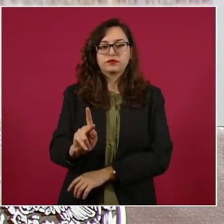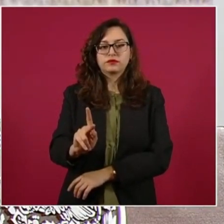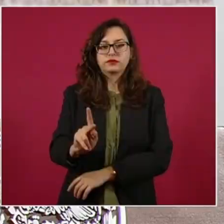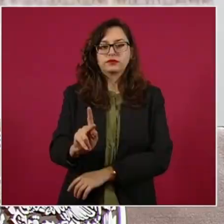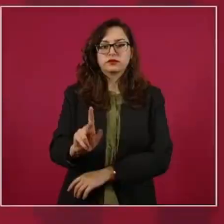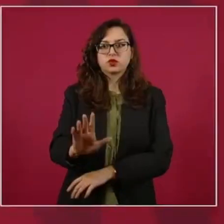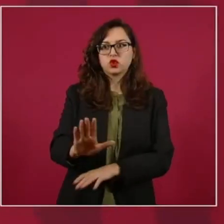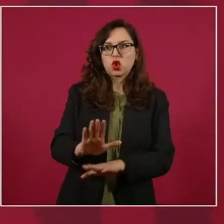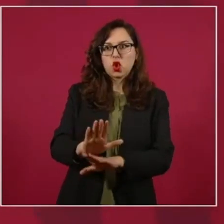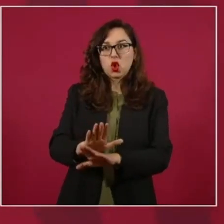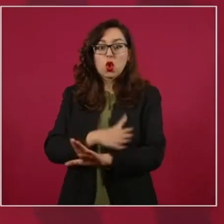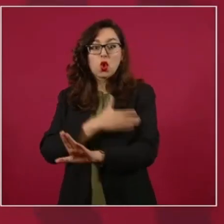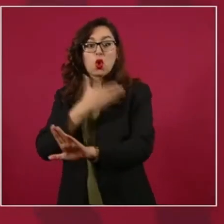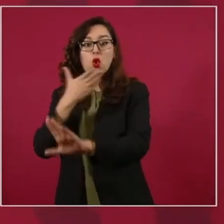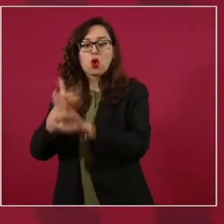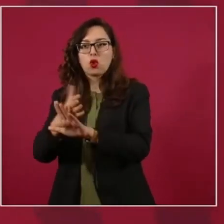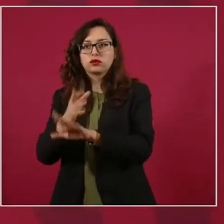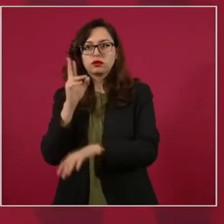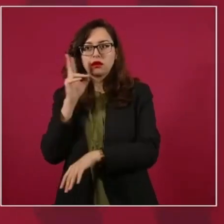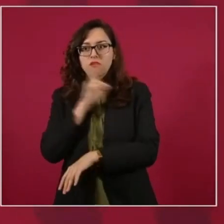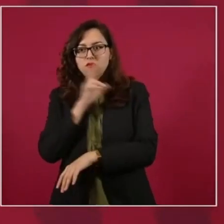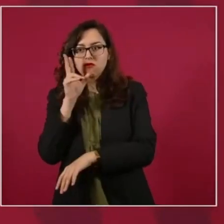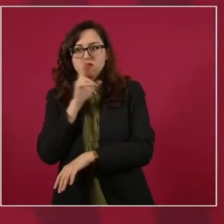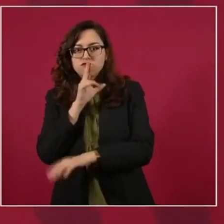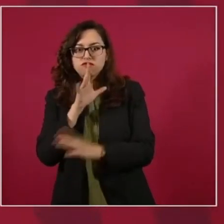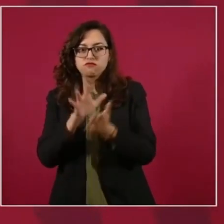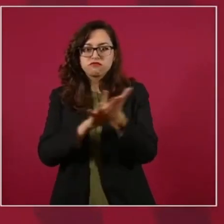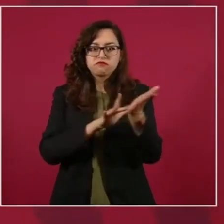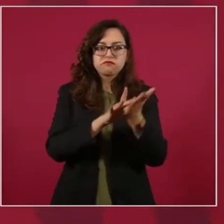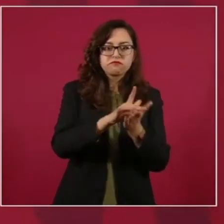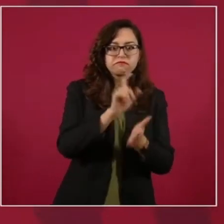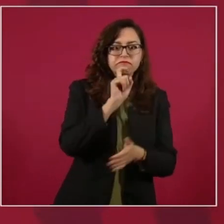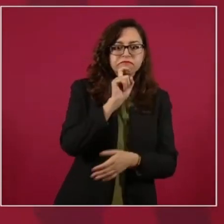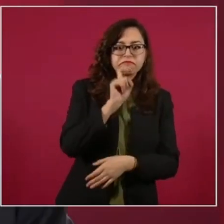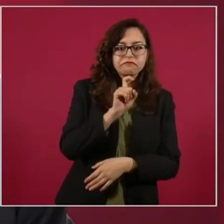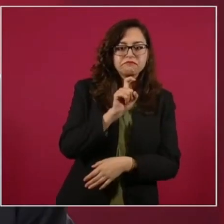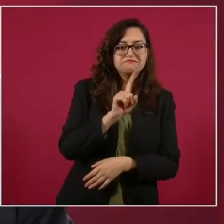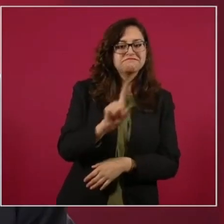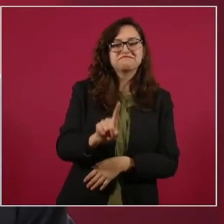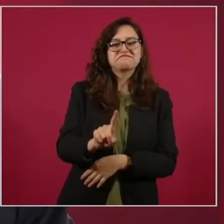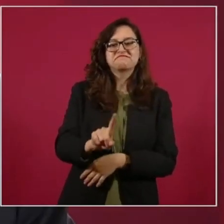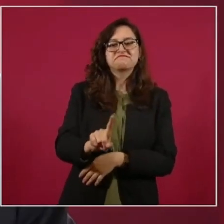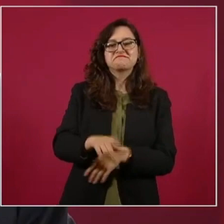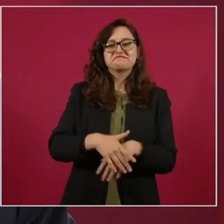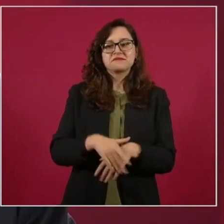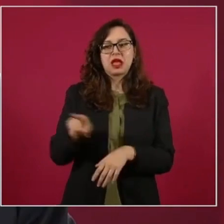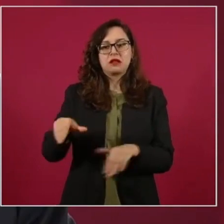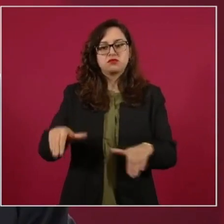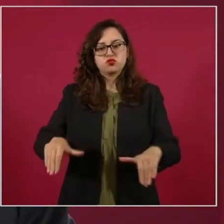sin salirse de la neutralidad.